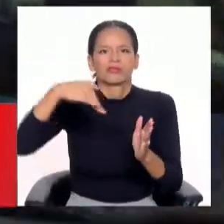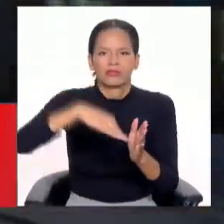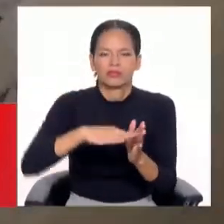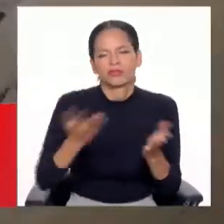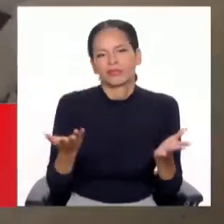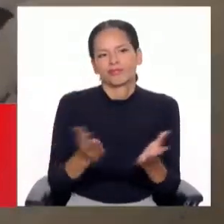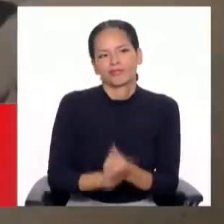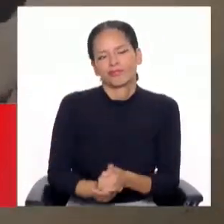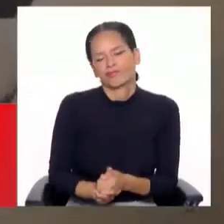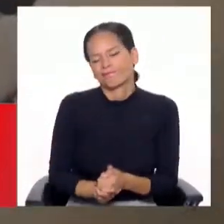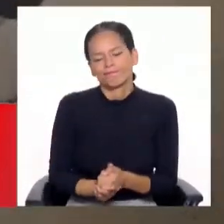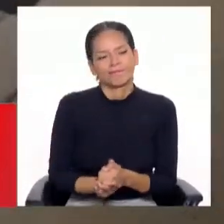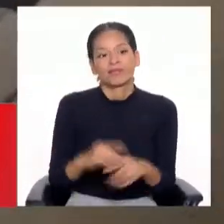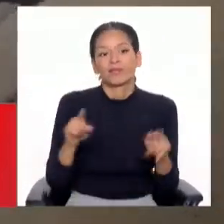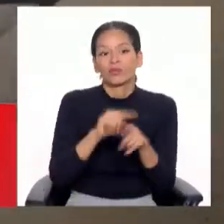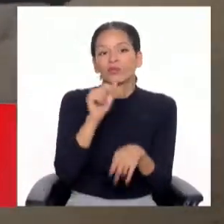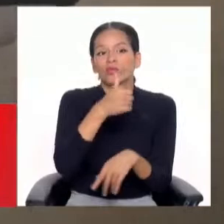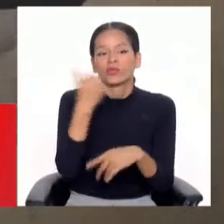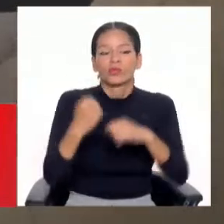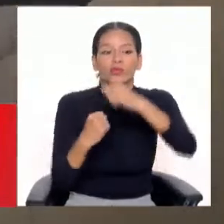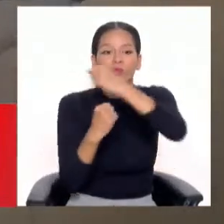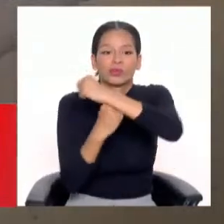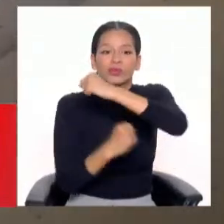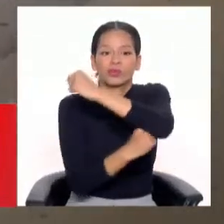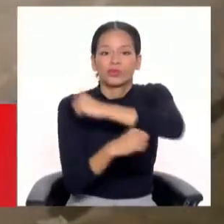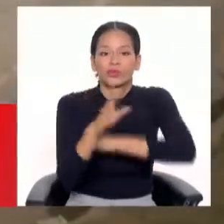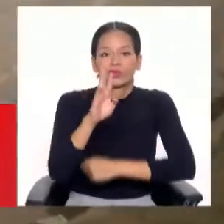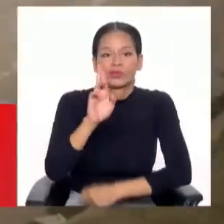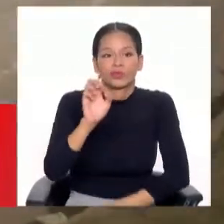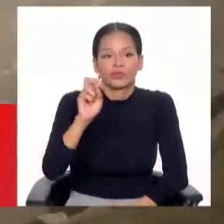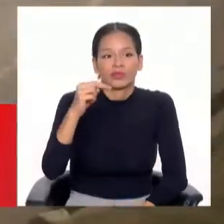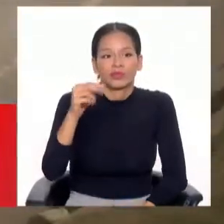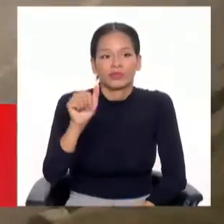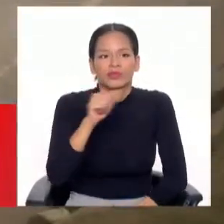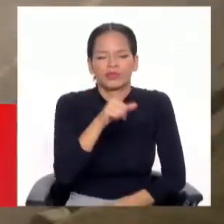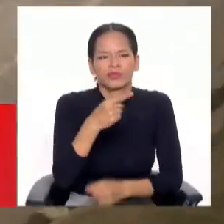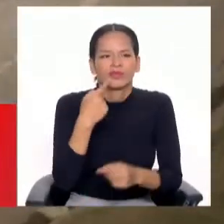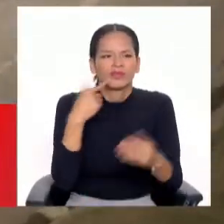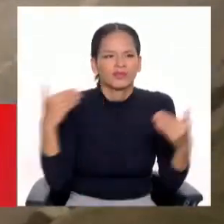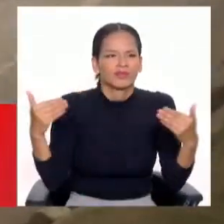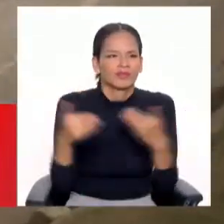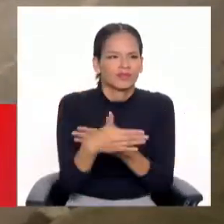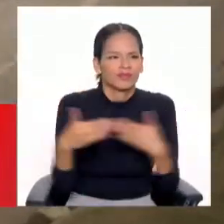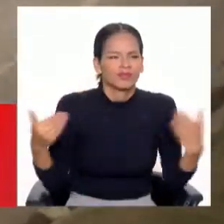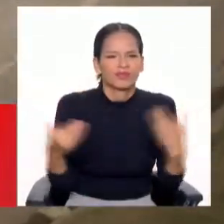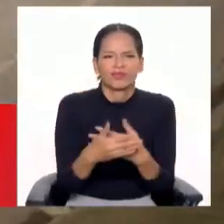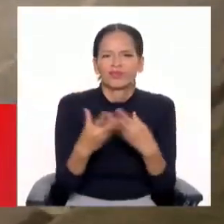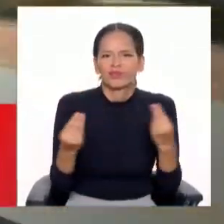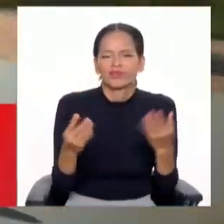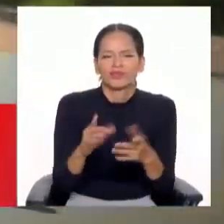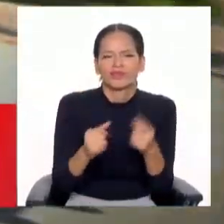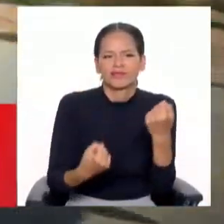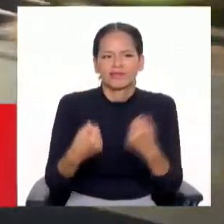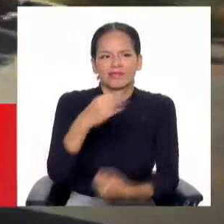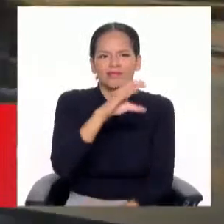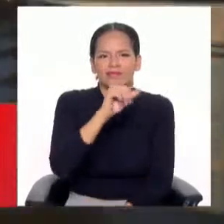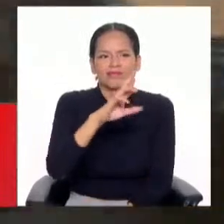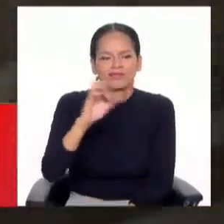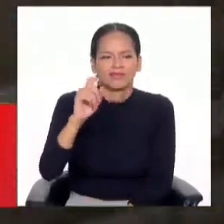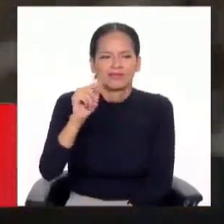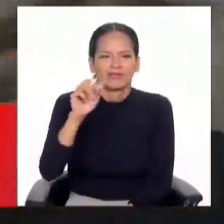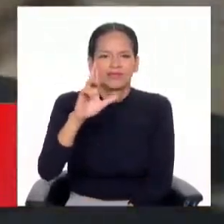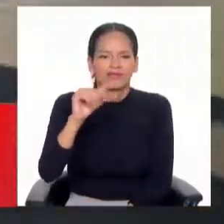Otro punto congestionado es el Puente La Breña, el cual recibe todo el flujo de la carretera central ante la falta